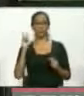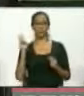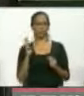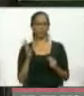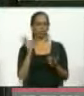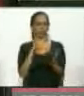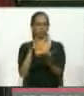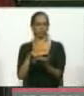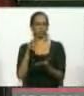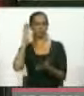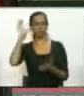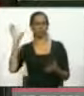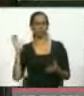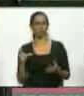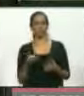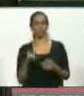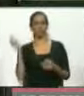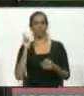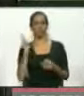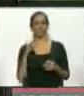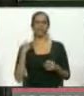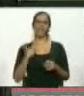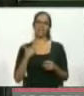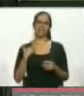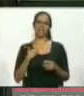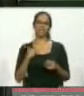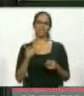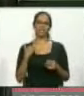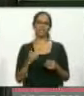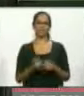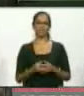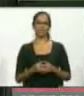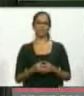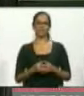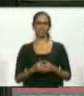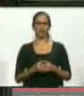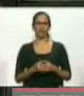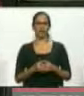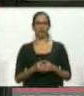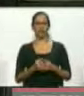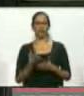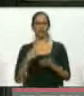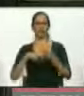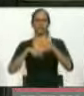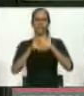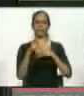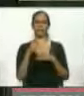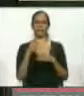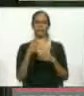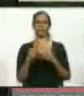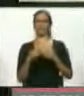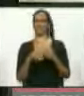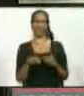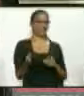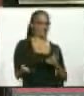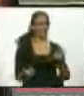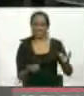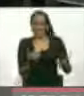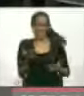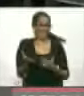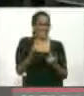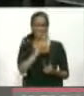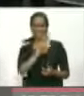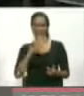países el venezolano de la argentina ha llegado y bueno le ha metido un guaguancó caribe